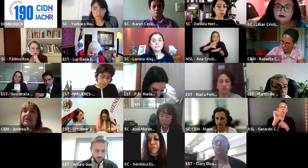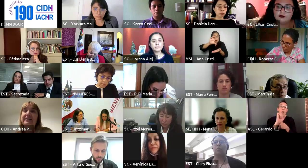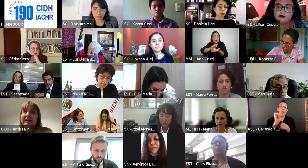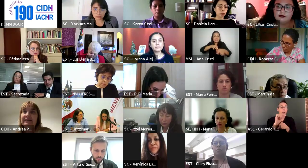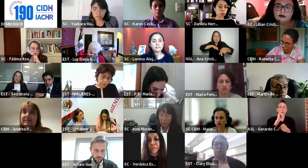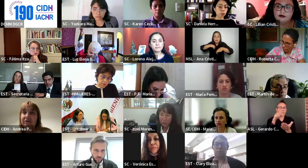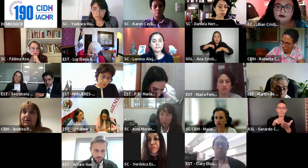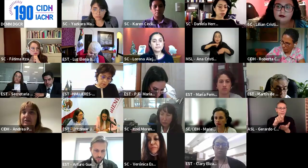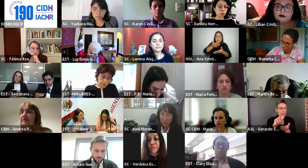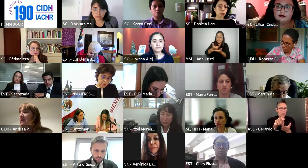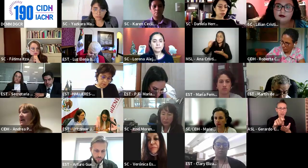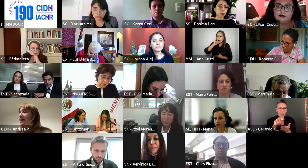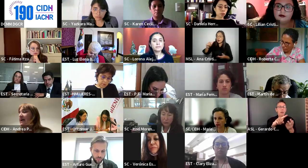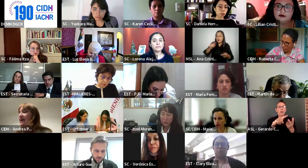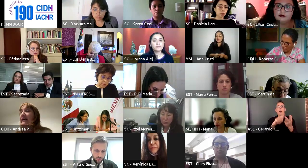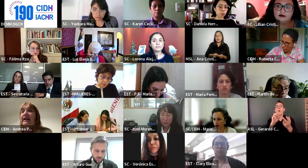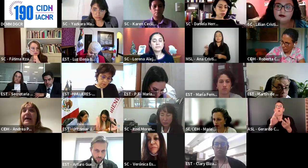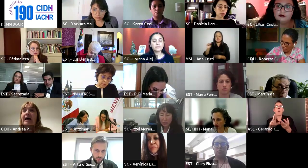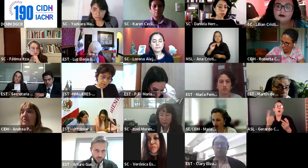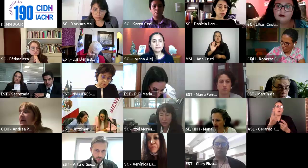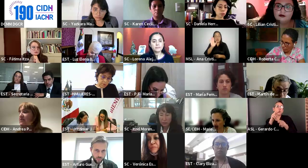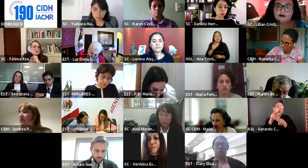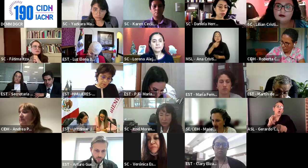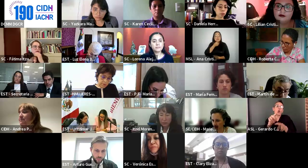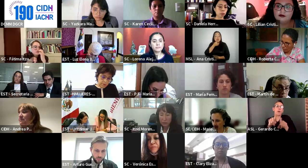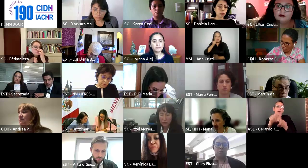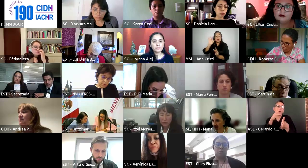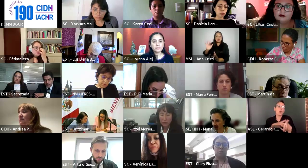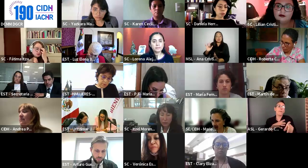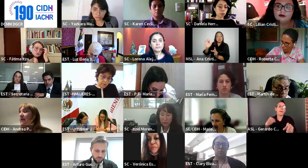la infantilización, el aislamiento,